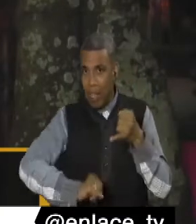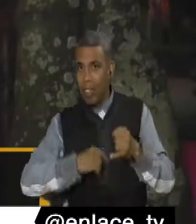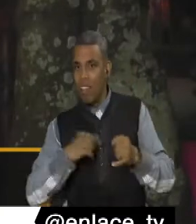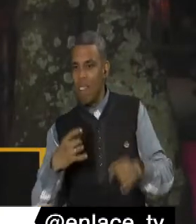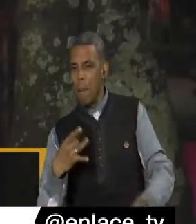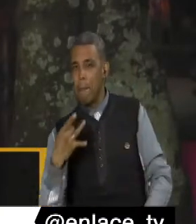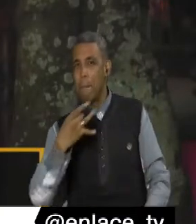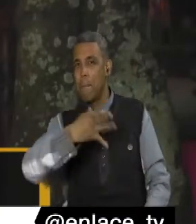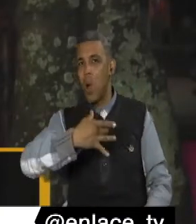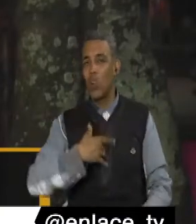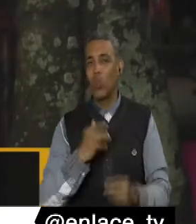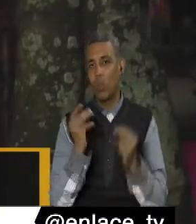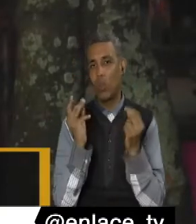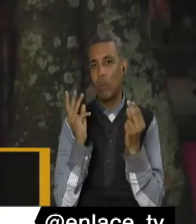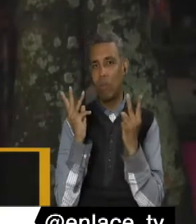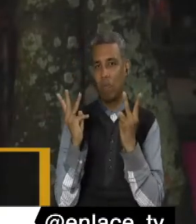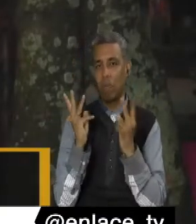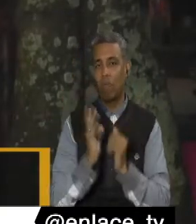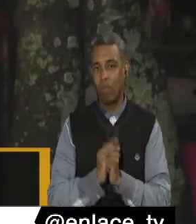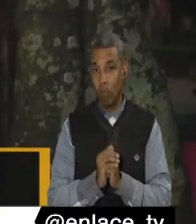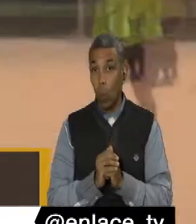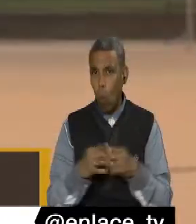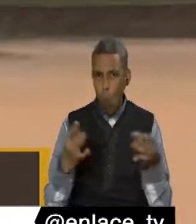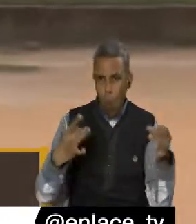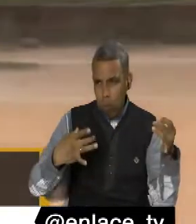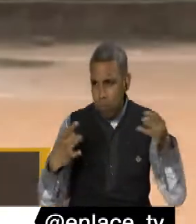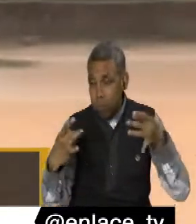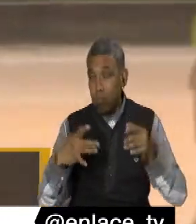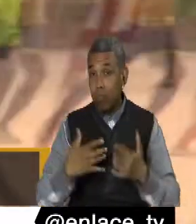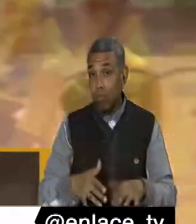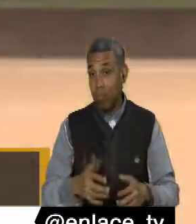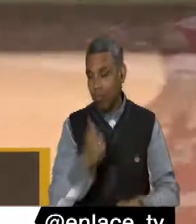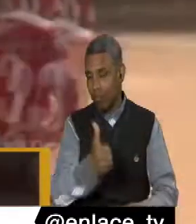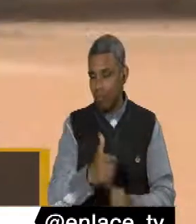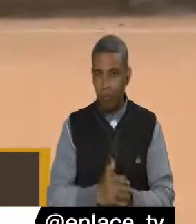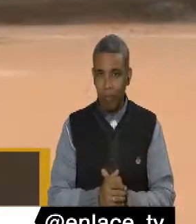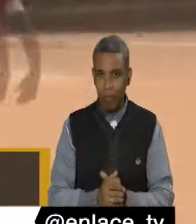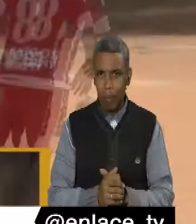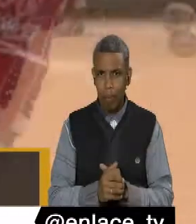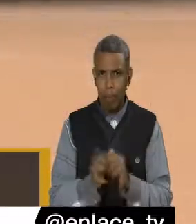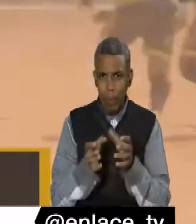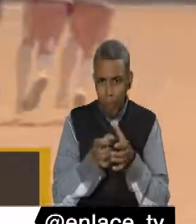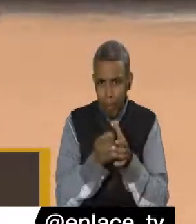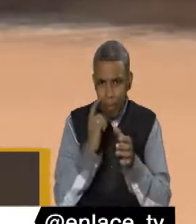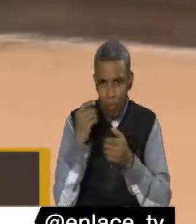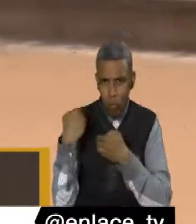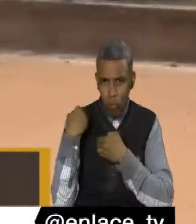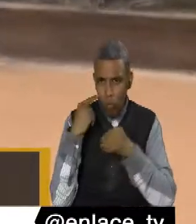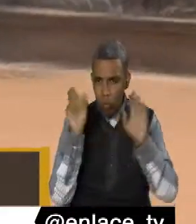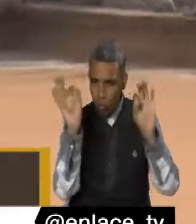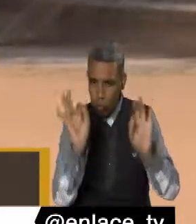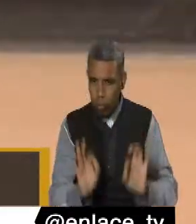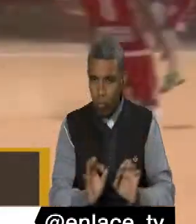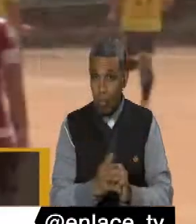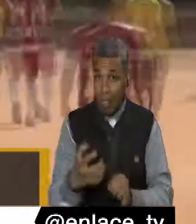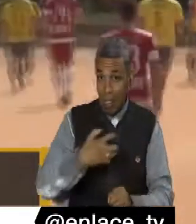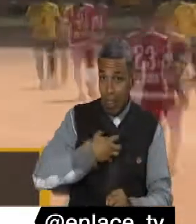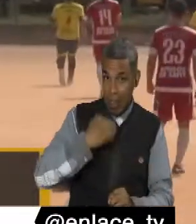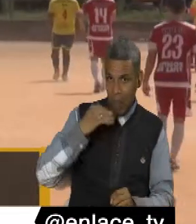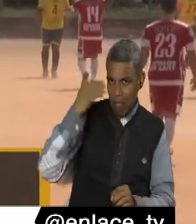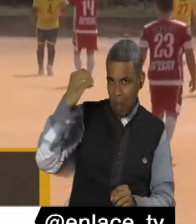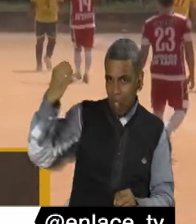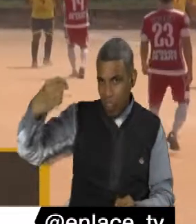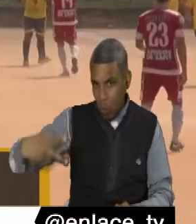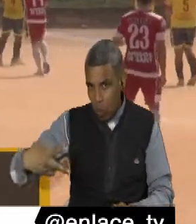ganándole 3-2. Este partido fue un partido muy, muy clásico. Los organizadores del campeonato esperan que el mismo pueda tener una segunda fase que se